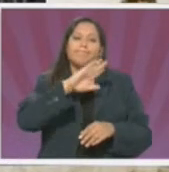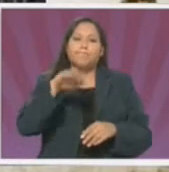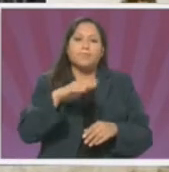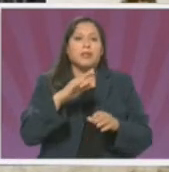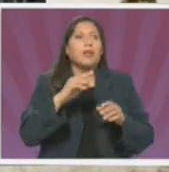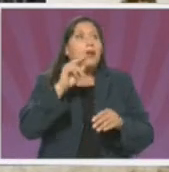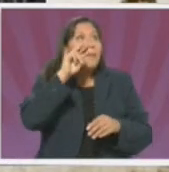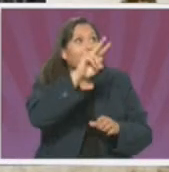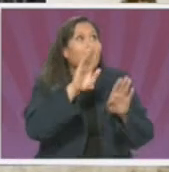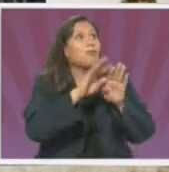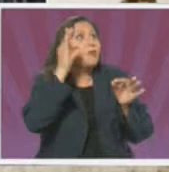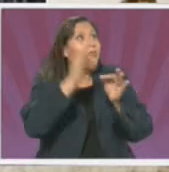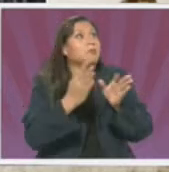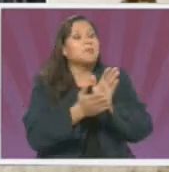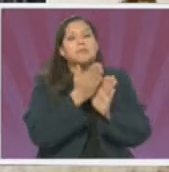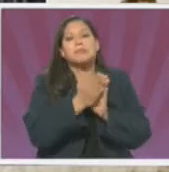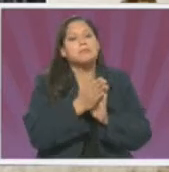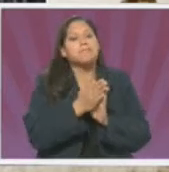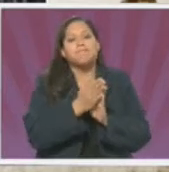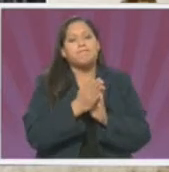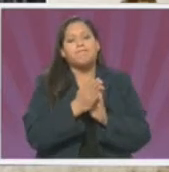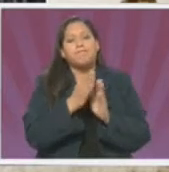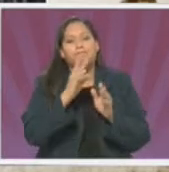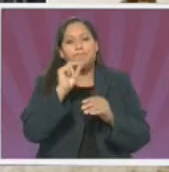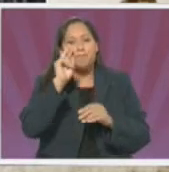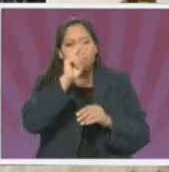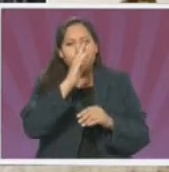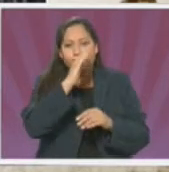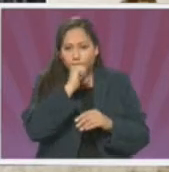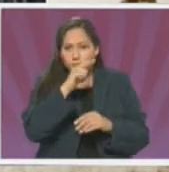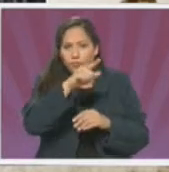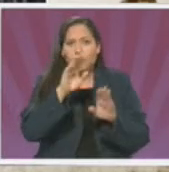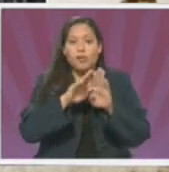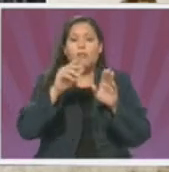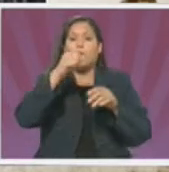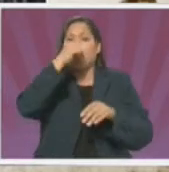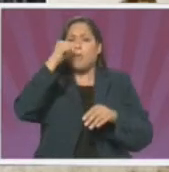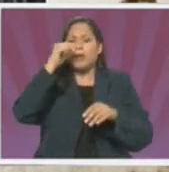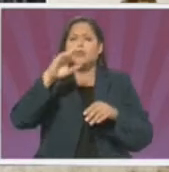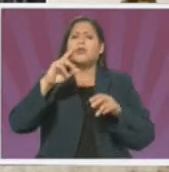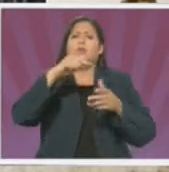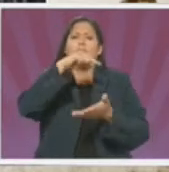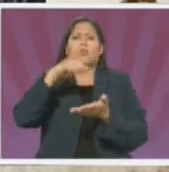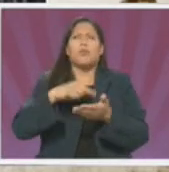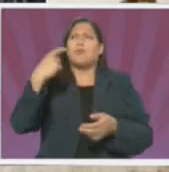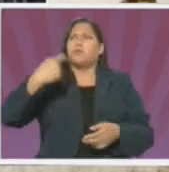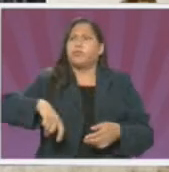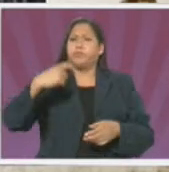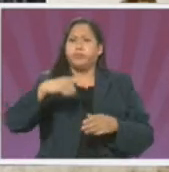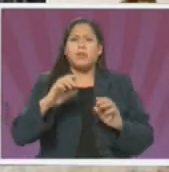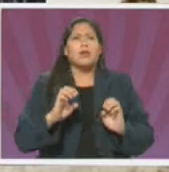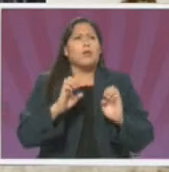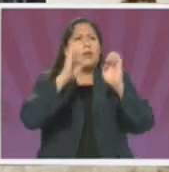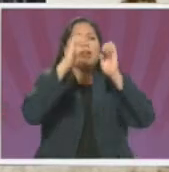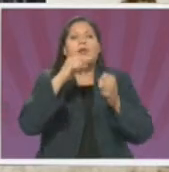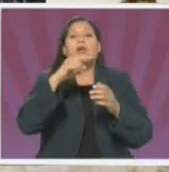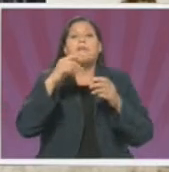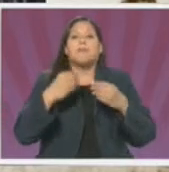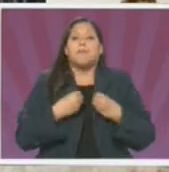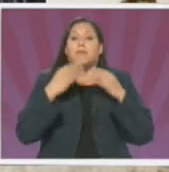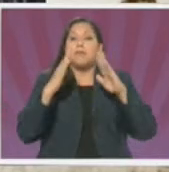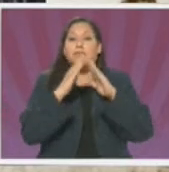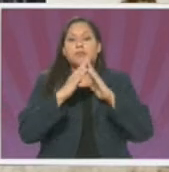tiempo de ver su obra, que ya para el siglo XX la Colonia Juárez era lugar de residencia de personajes importantísimos,